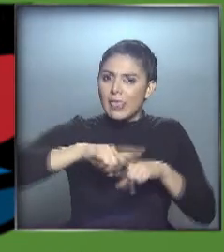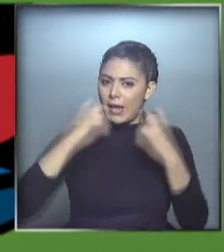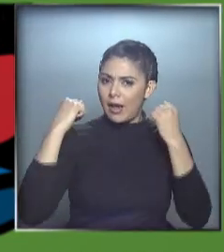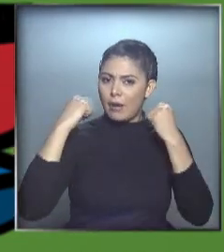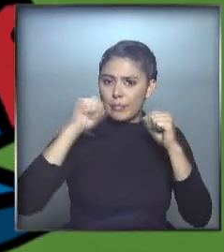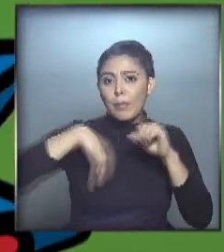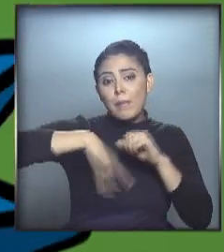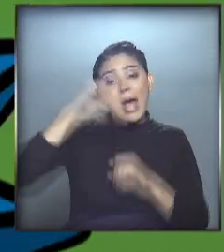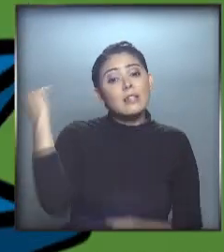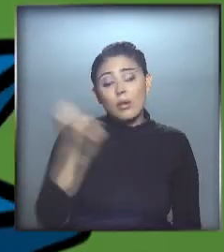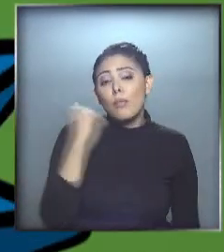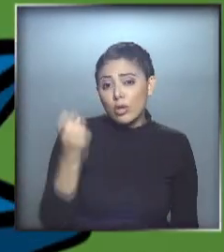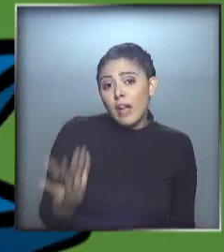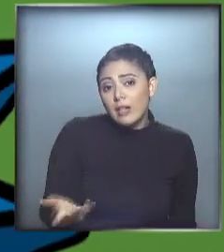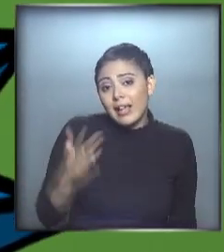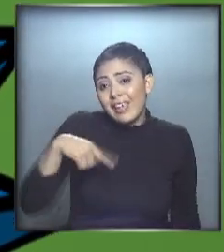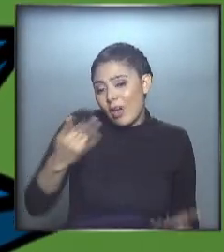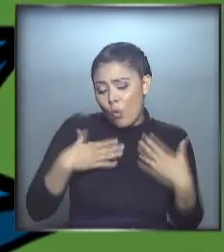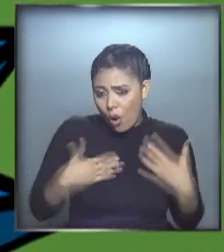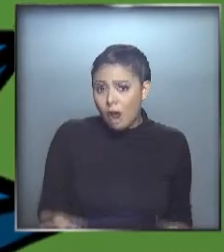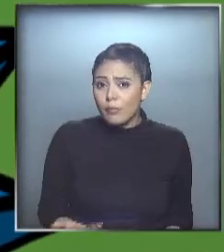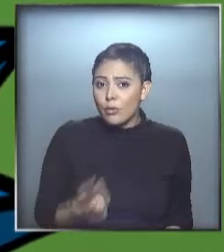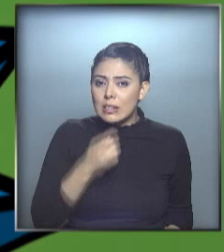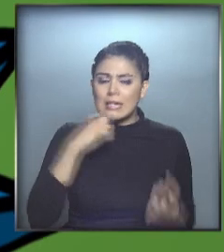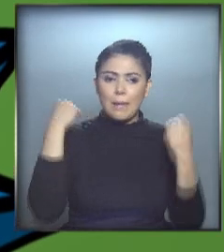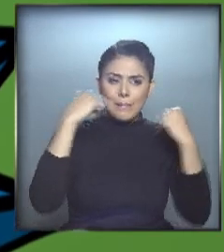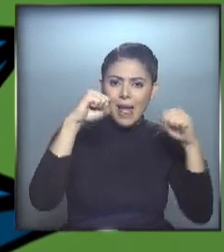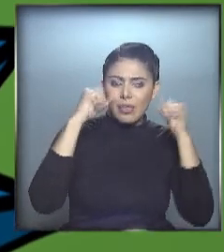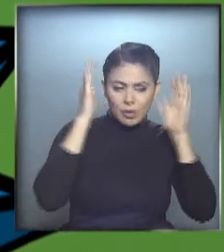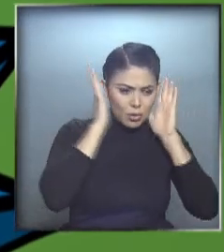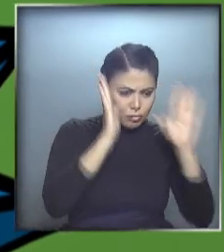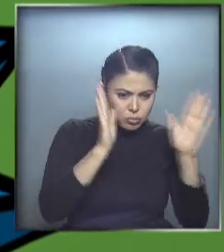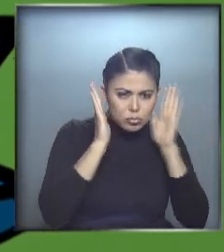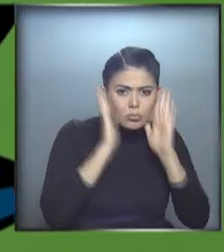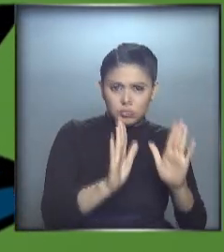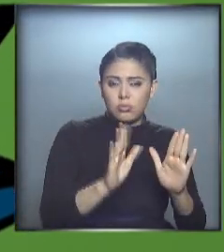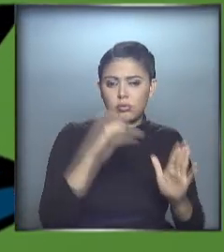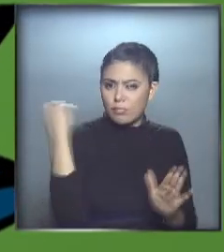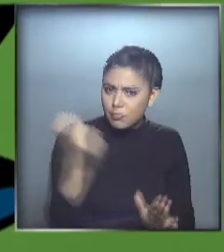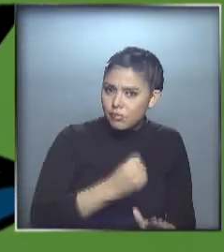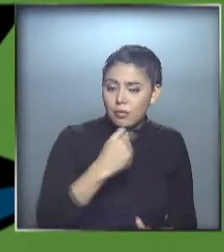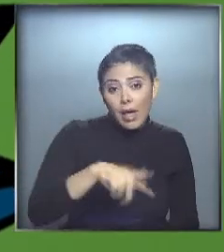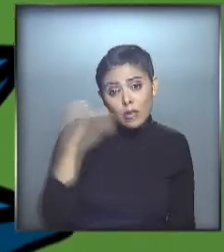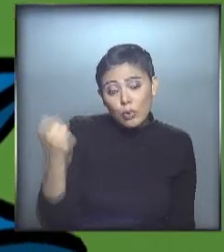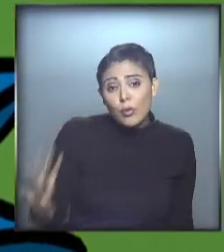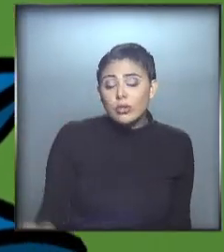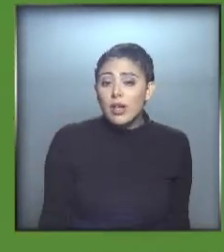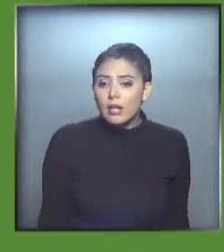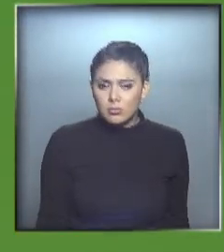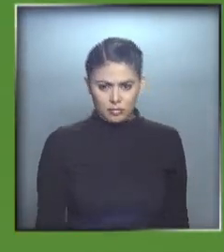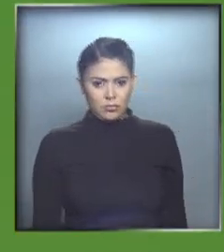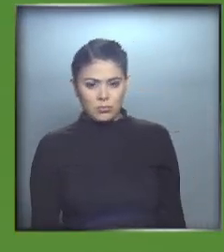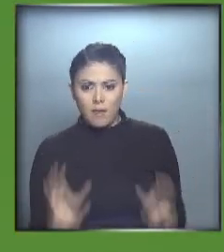por sobre las actitudes físicas la práctica la disciplina y la perseverancia son muy importantes porque